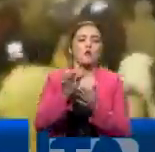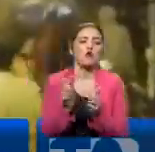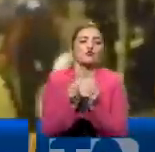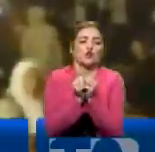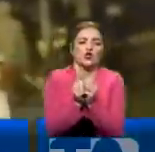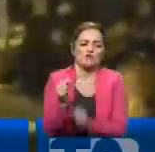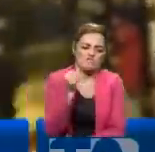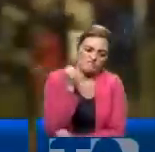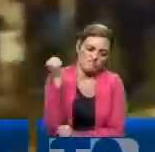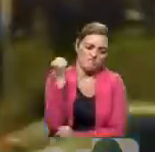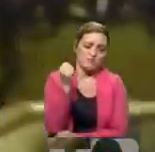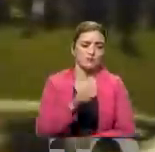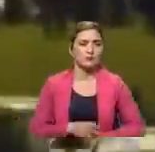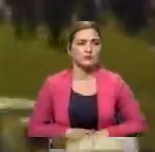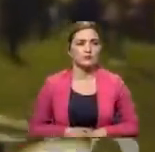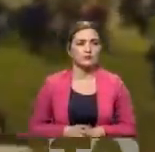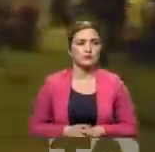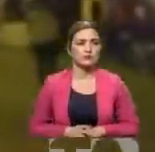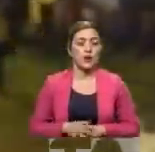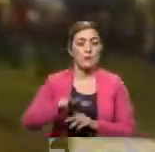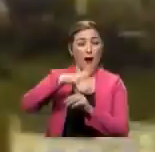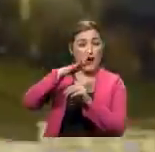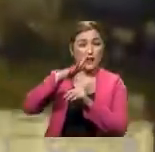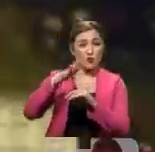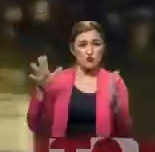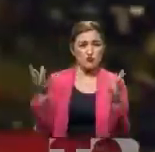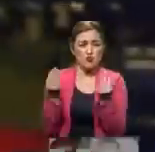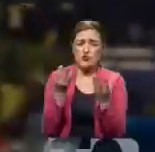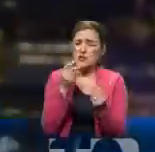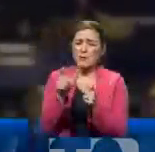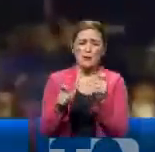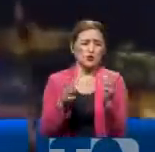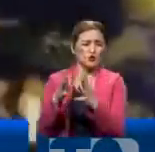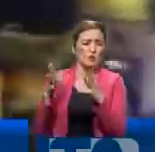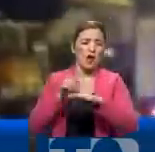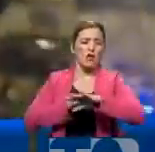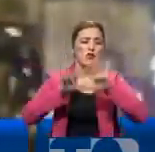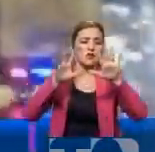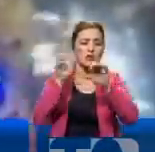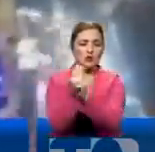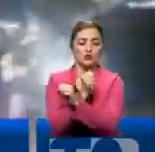El arbolito iba quedando pequeño hasta eso de las 10 de la noche.